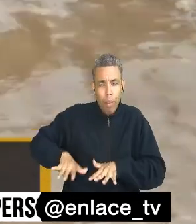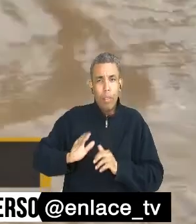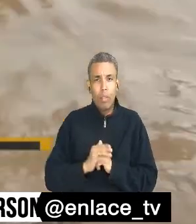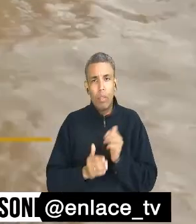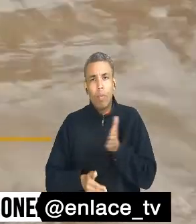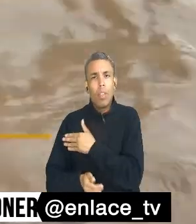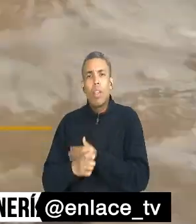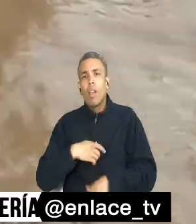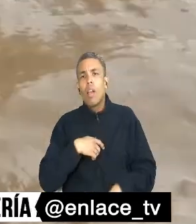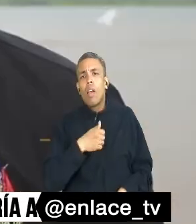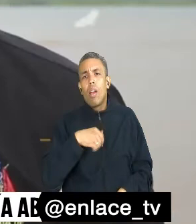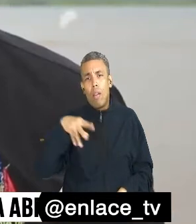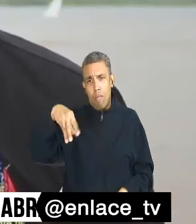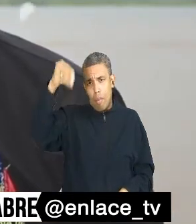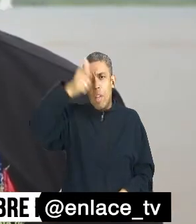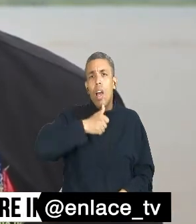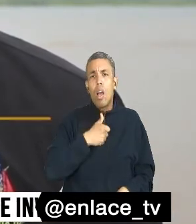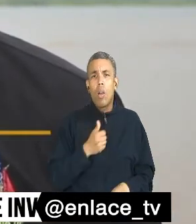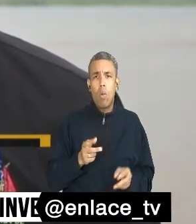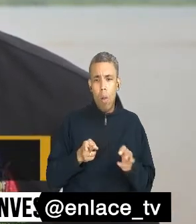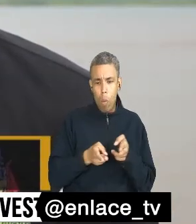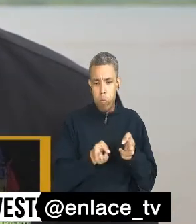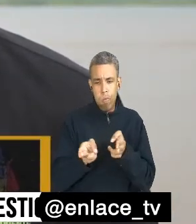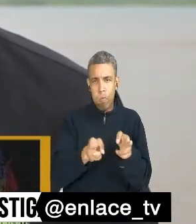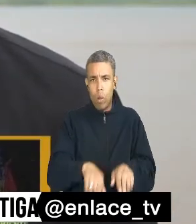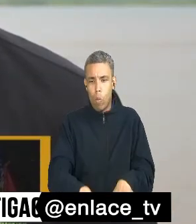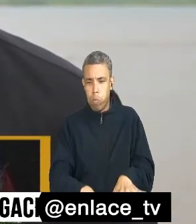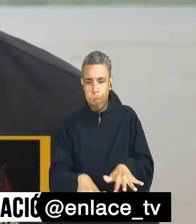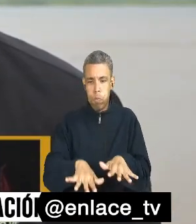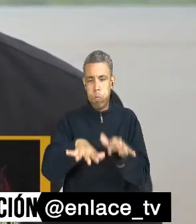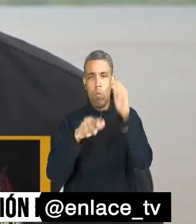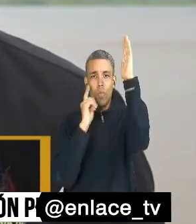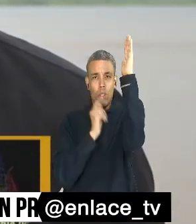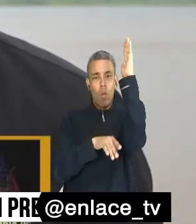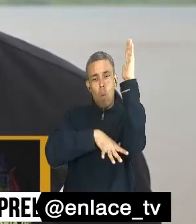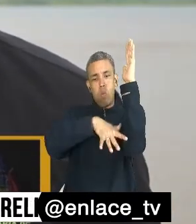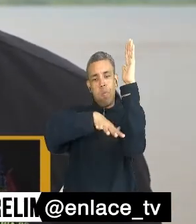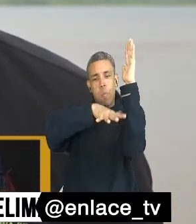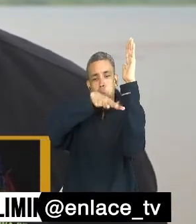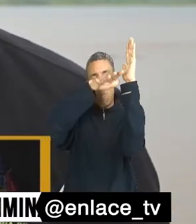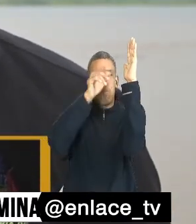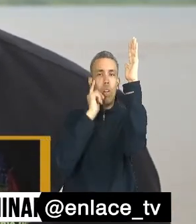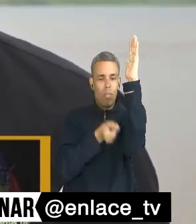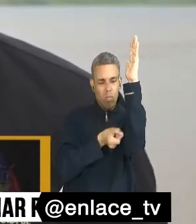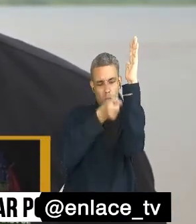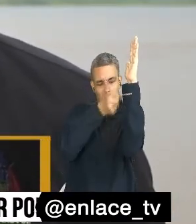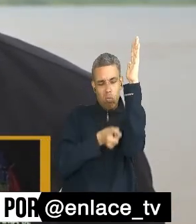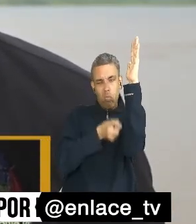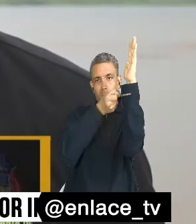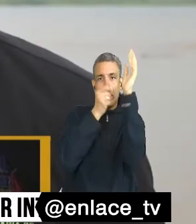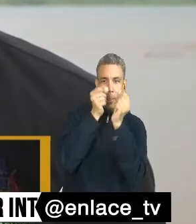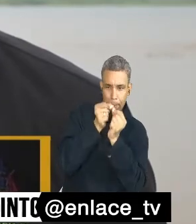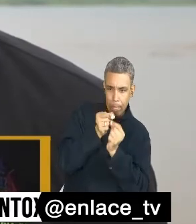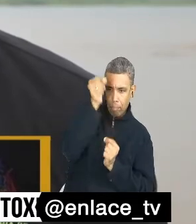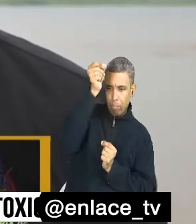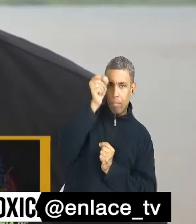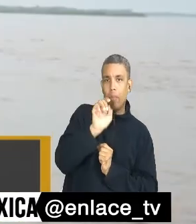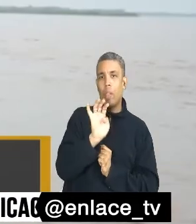por Barrancabermeja. El Consejo Municipal de Gestión del Riesgo de Barrancabermeja en este momento está decretando la alerta